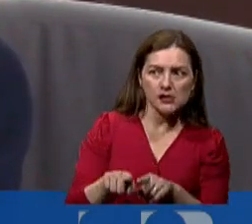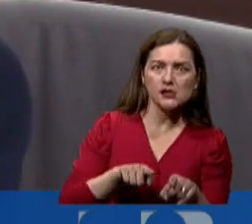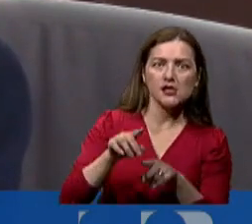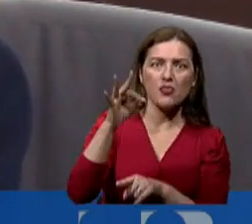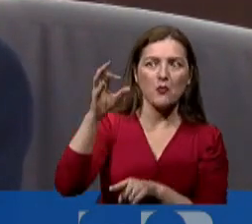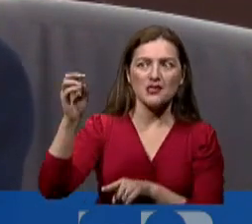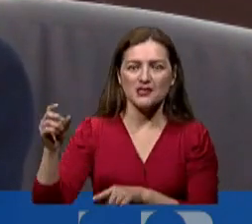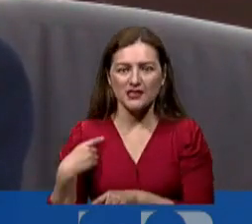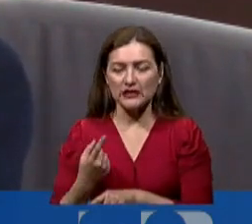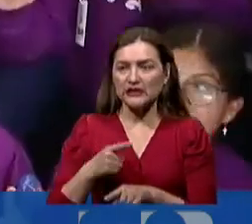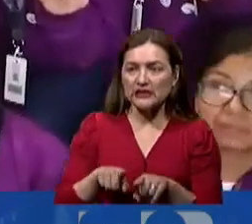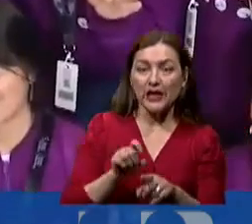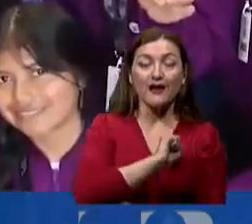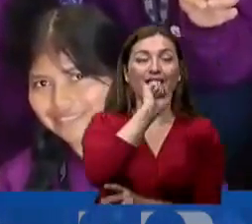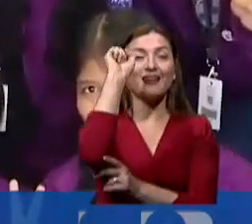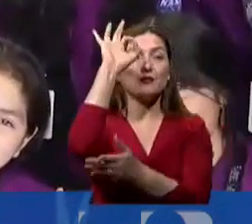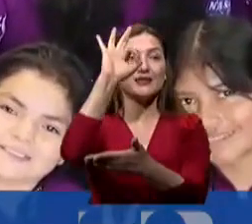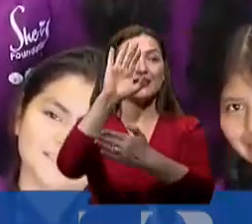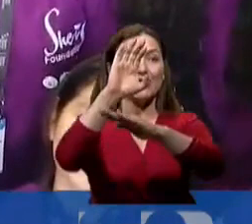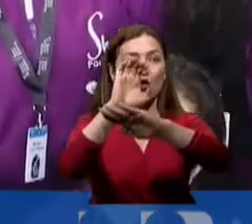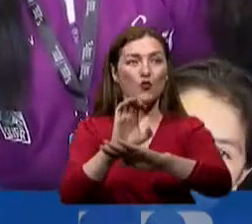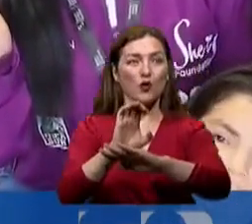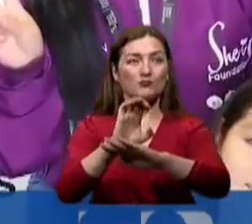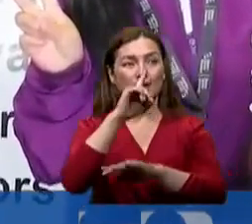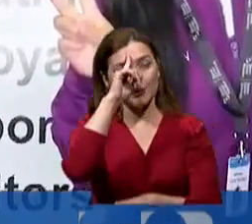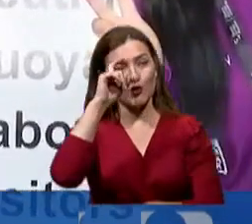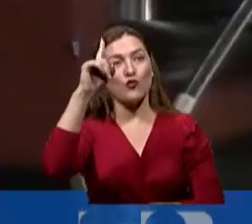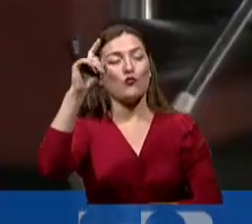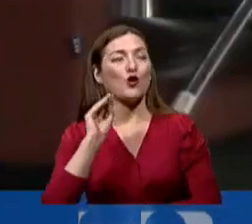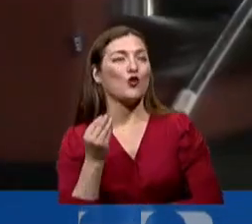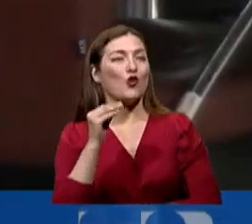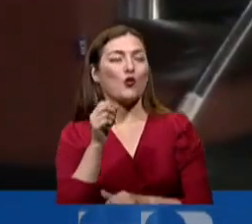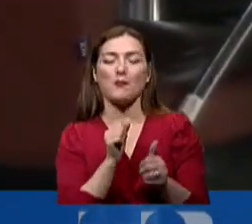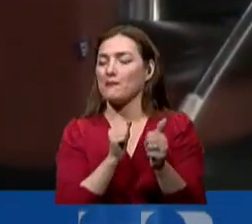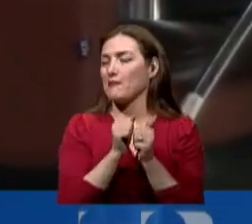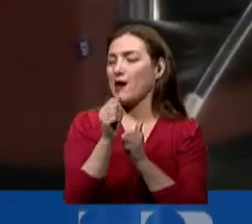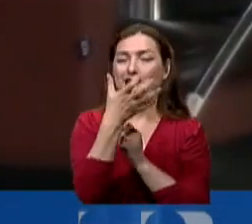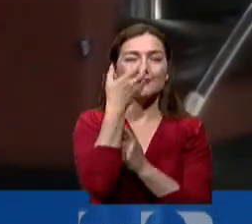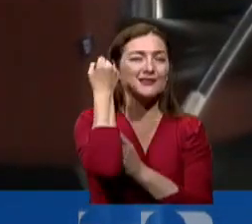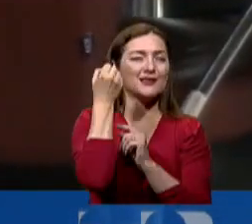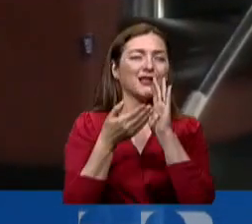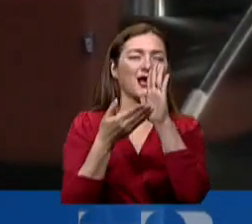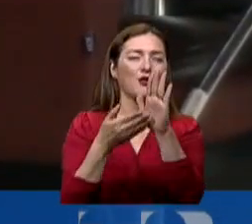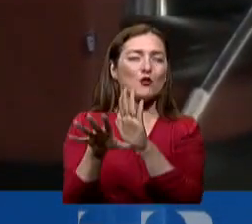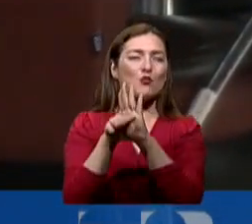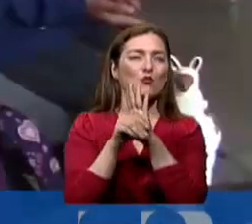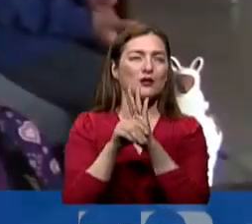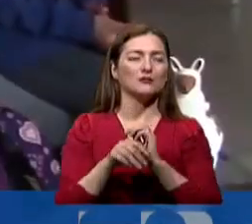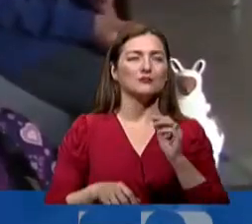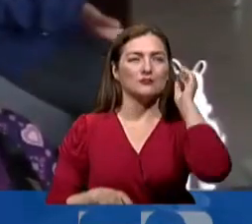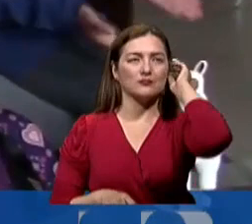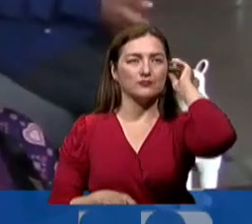de representarle realmente al país. Los anhelos de jóvenes que sobrepasan fronteras se transforman en el ejemplo para buscar